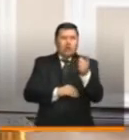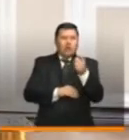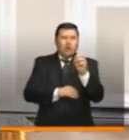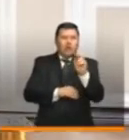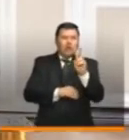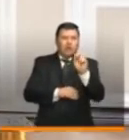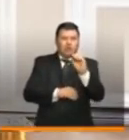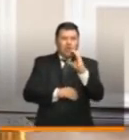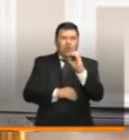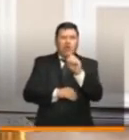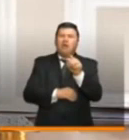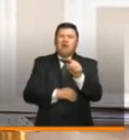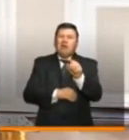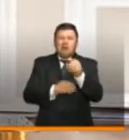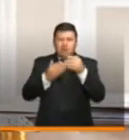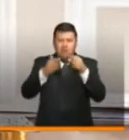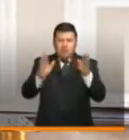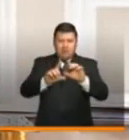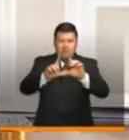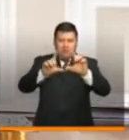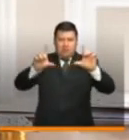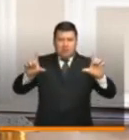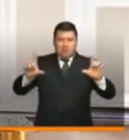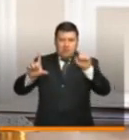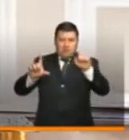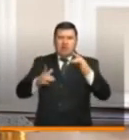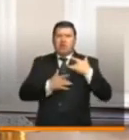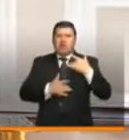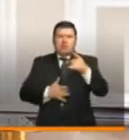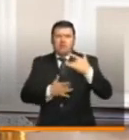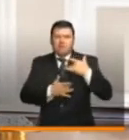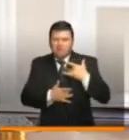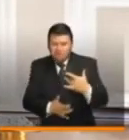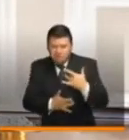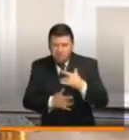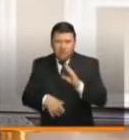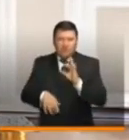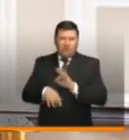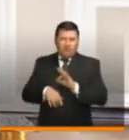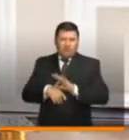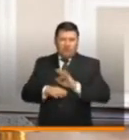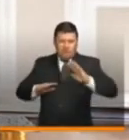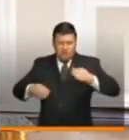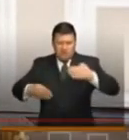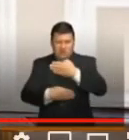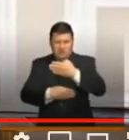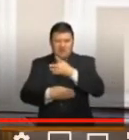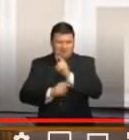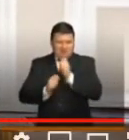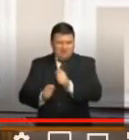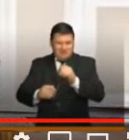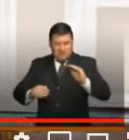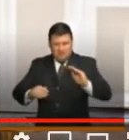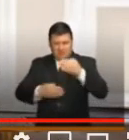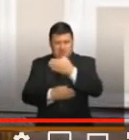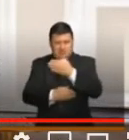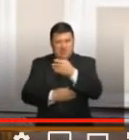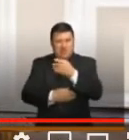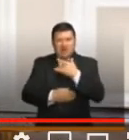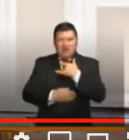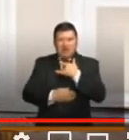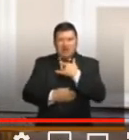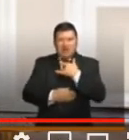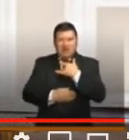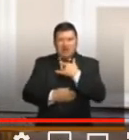.gov.co, donde hemos habilitado esa gran plataforma también de donaciones con la Fundación Solidaridad por Colombia, y que superemos